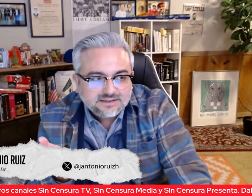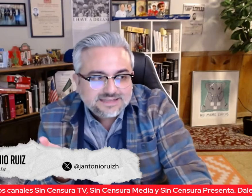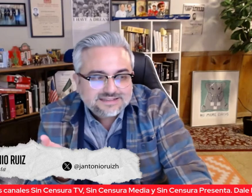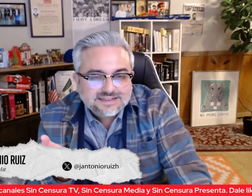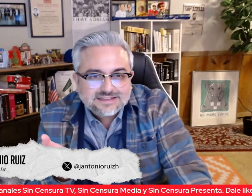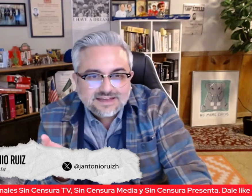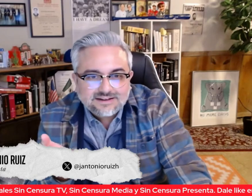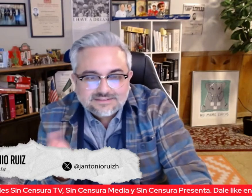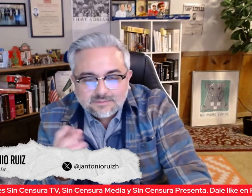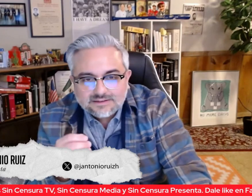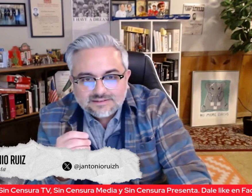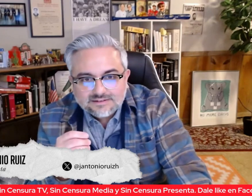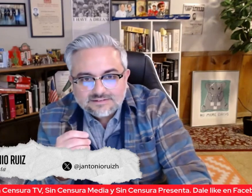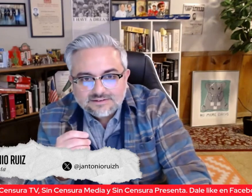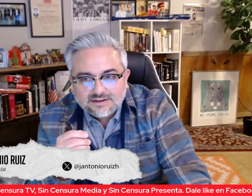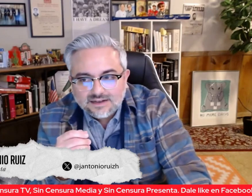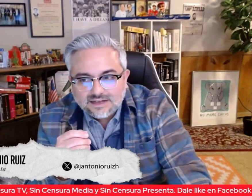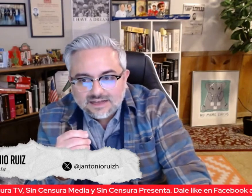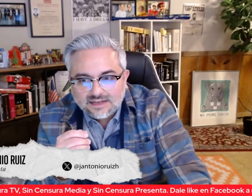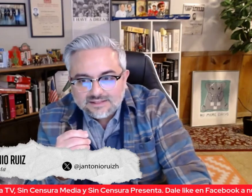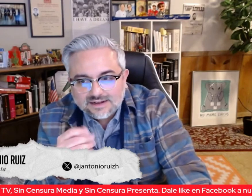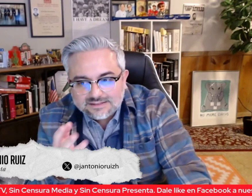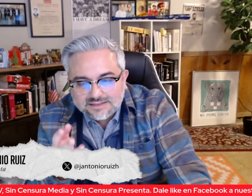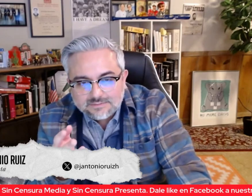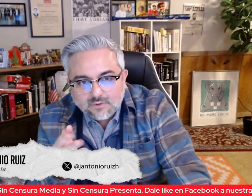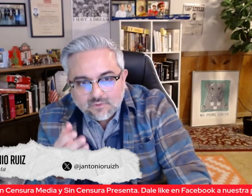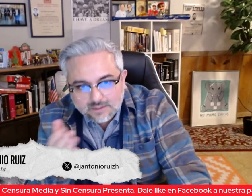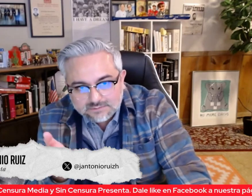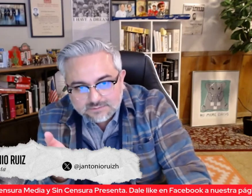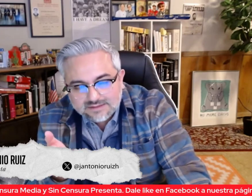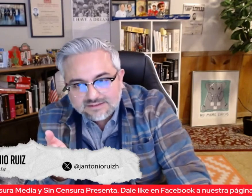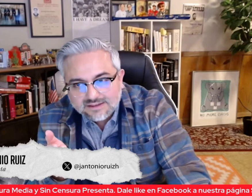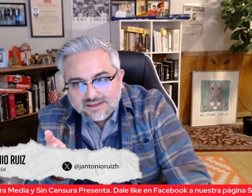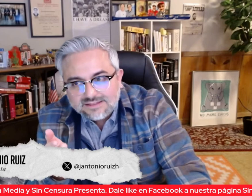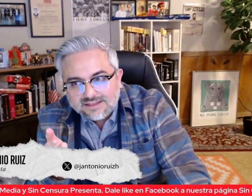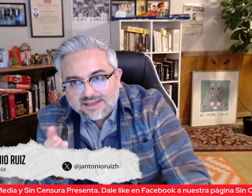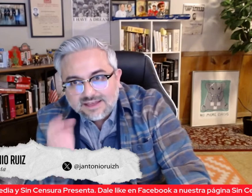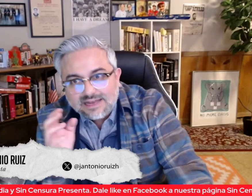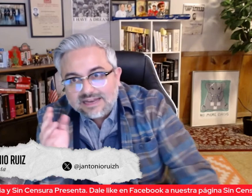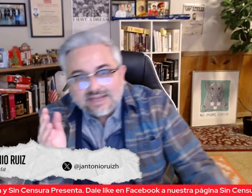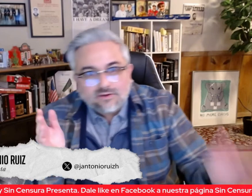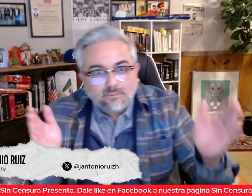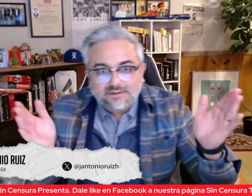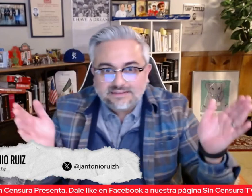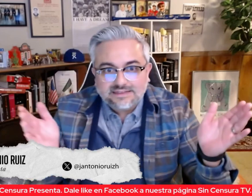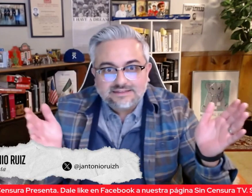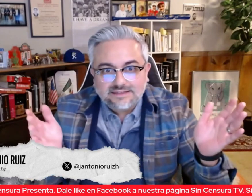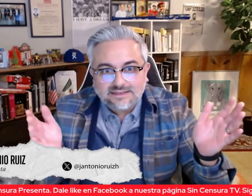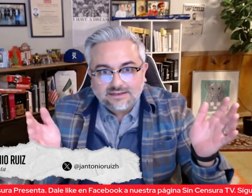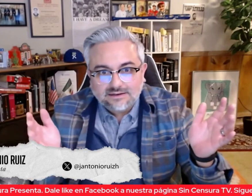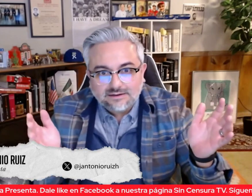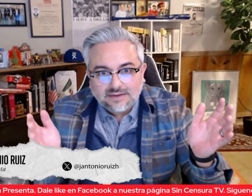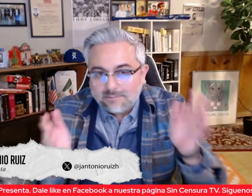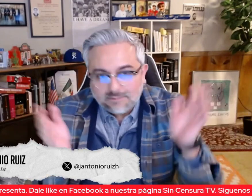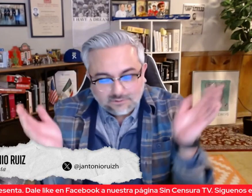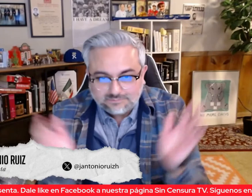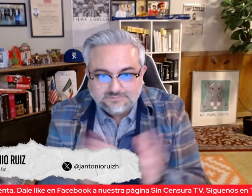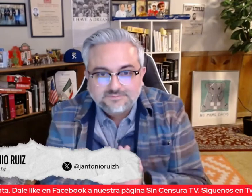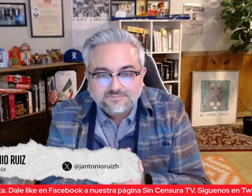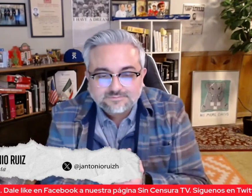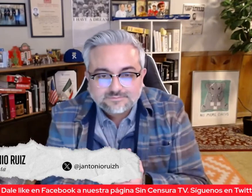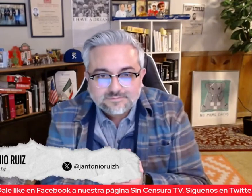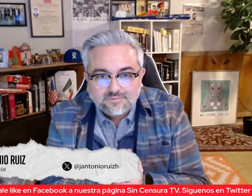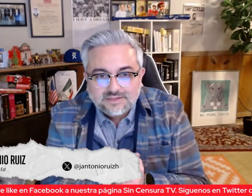para intentar establecer la narrativa una vez más de el narcopresidente